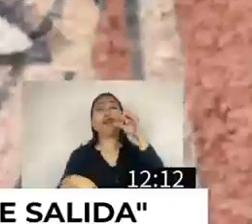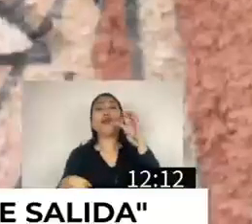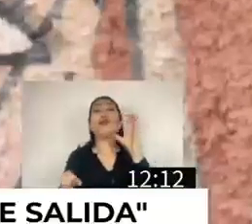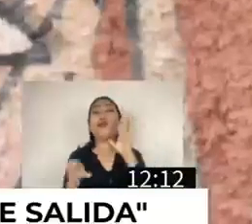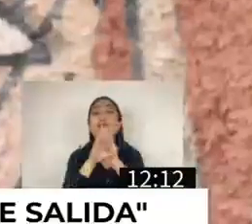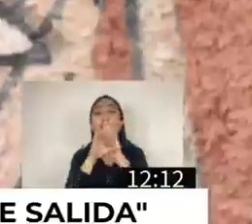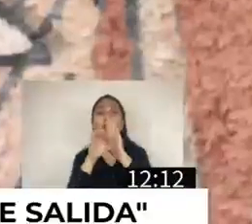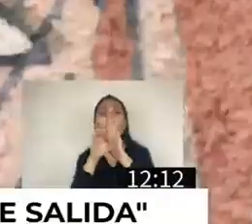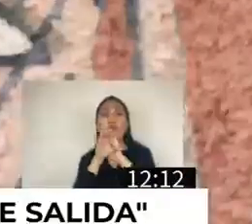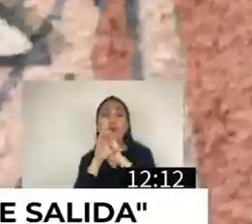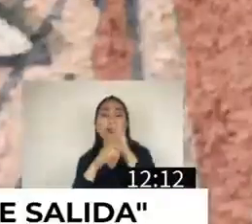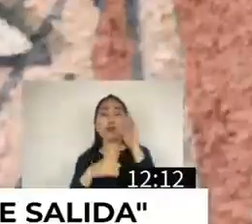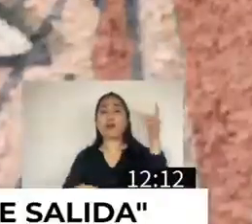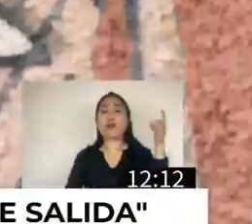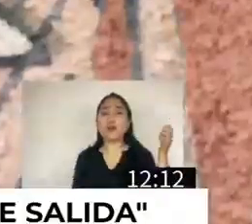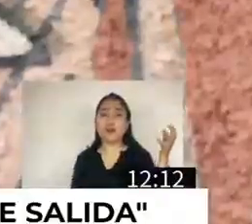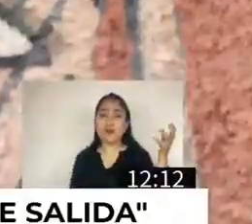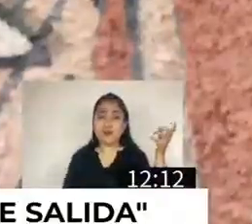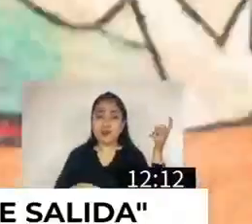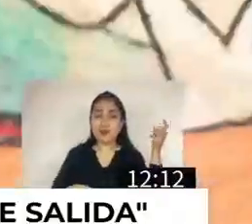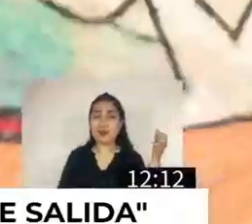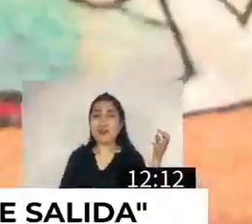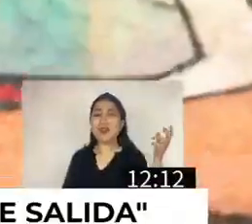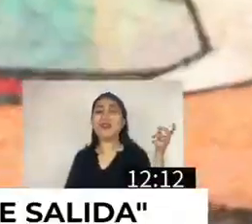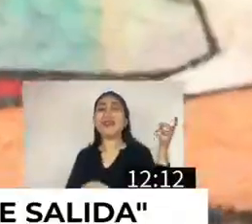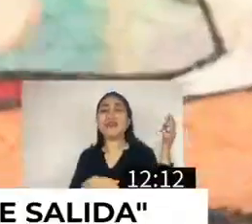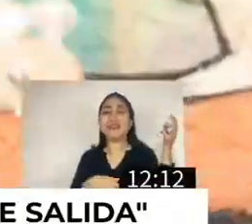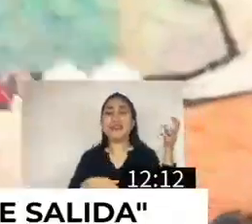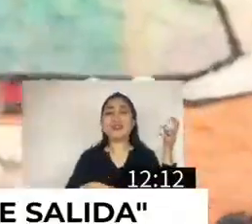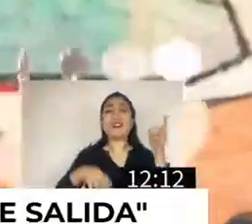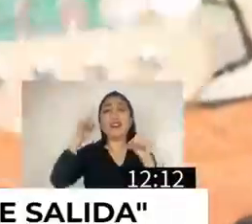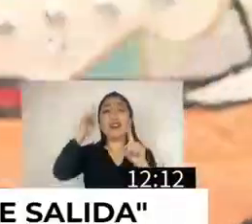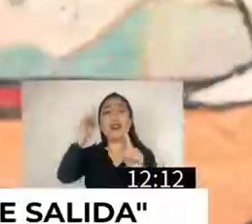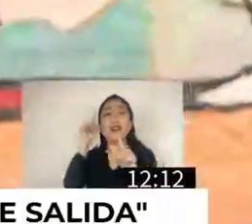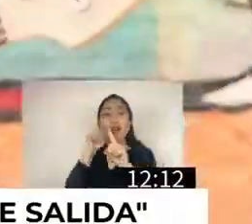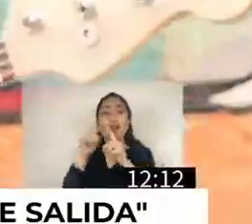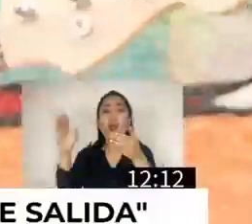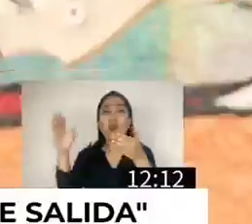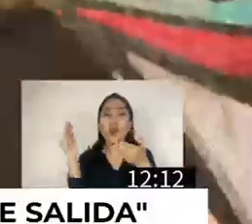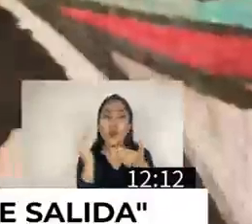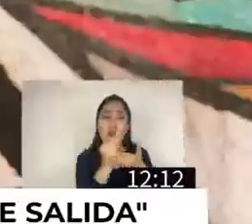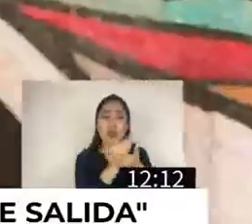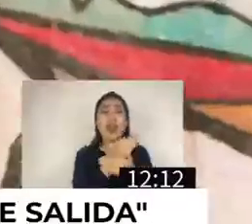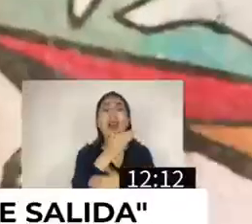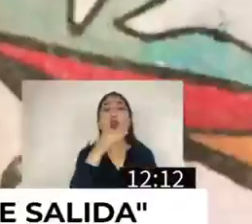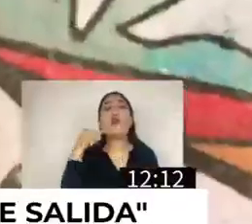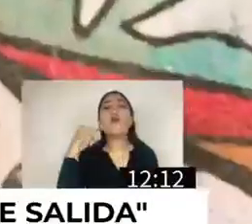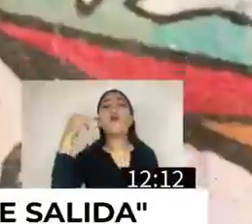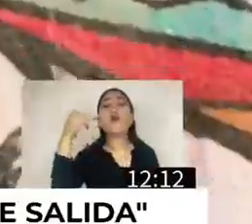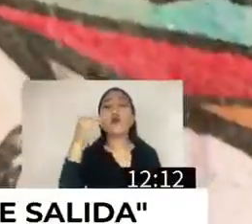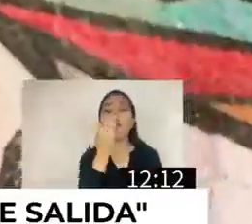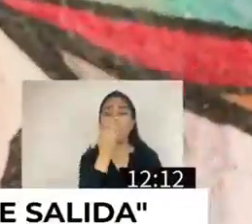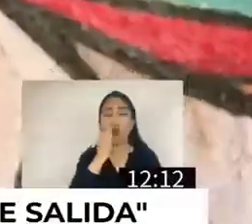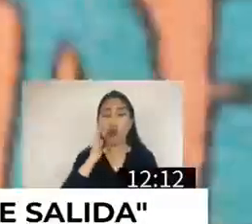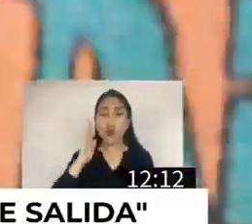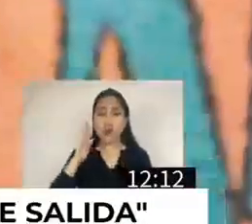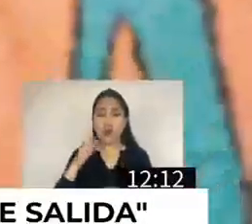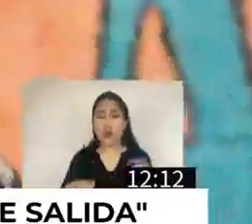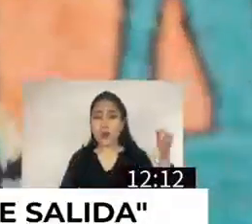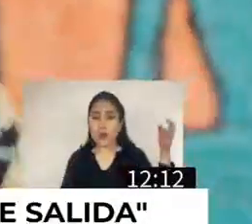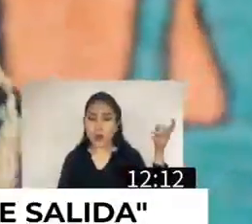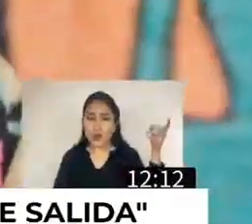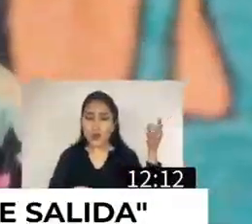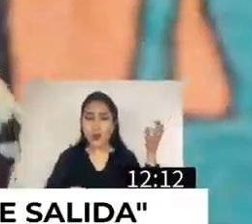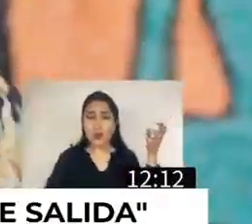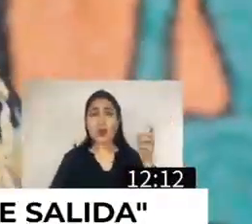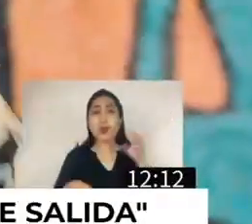está porque no, por una cosa del aforo. Podemos estar solo cuatro aquí en este estudio. Pero justo ahí viene. Porque